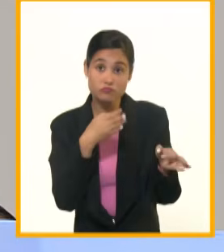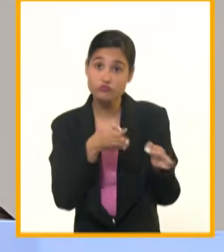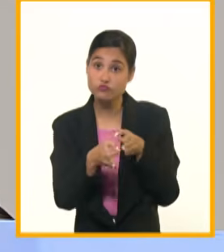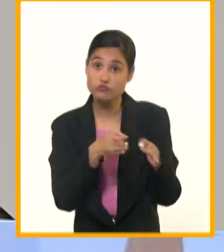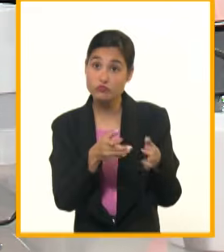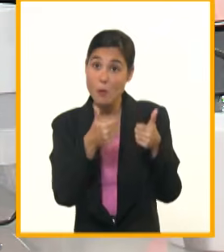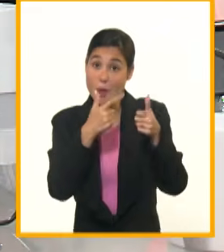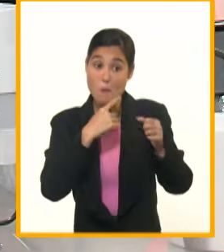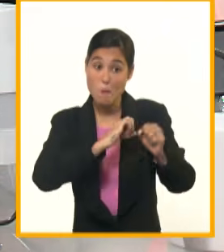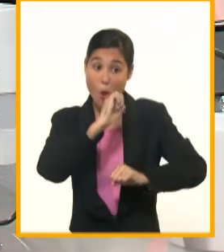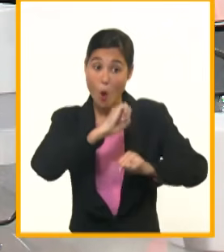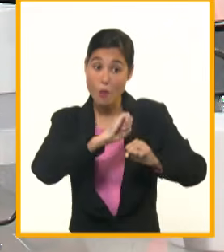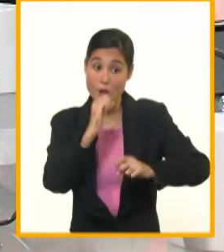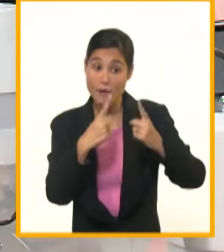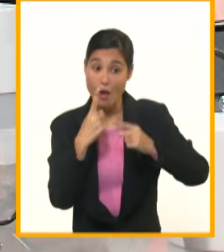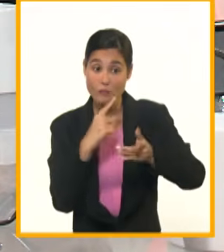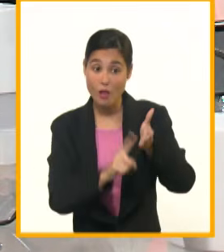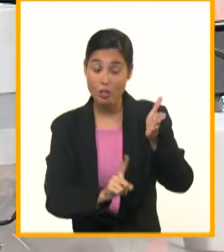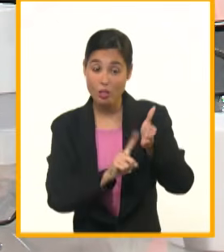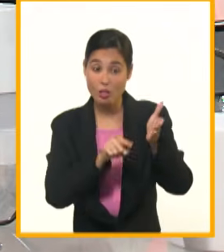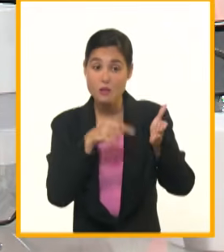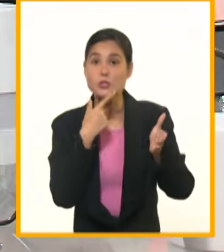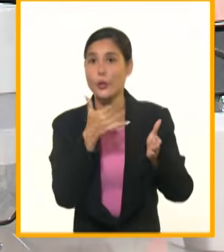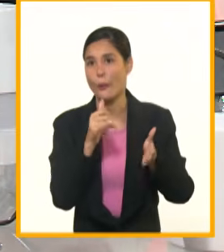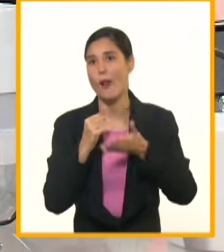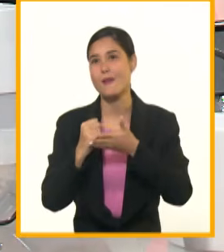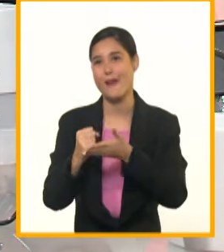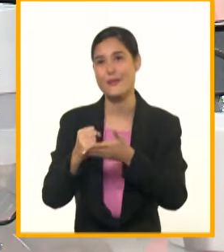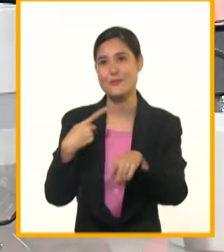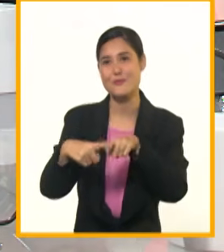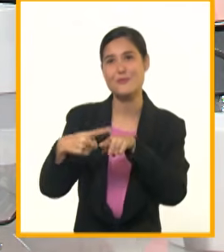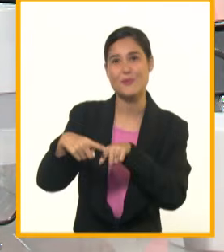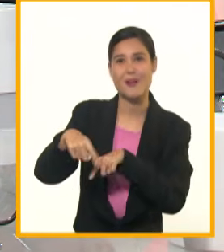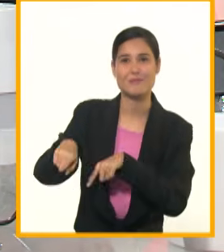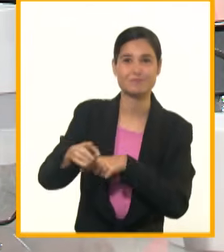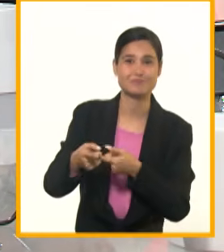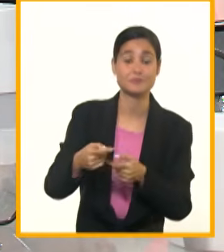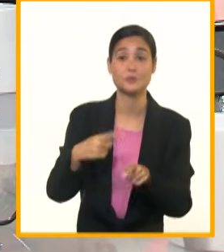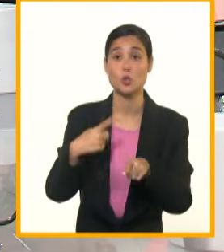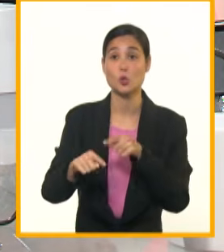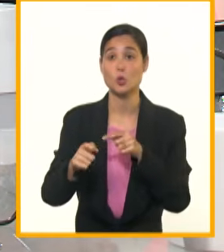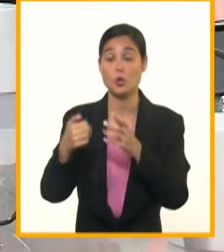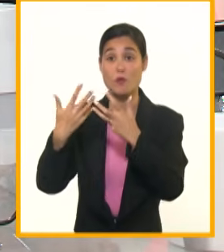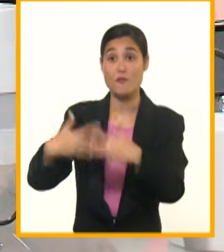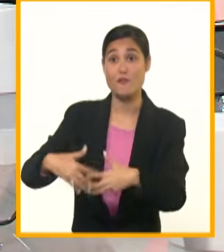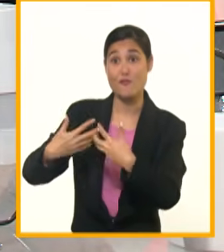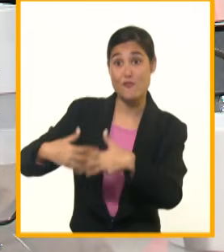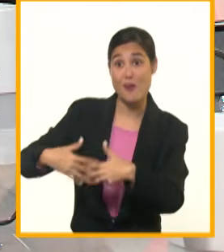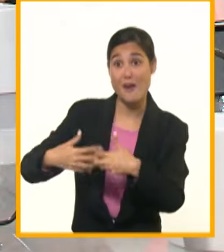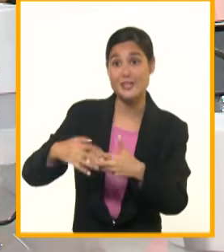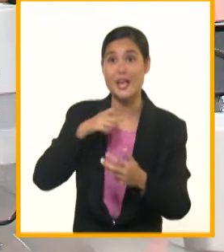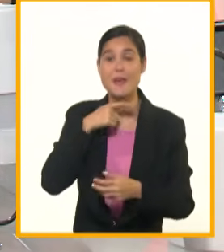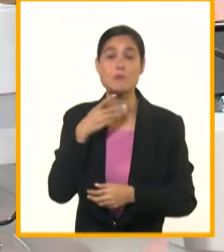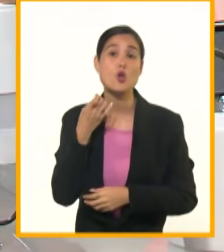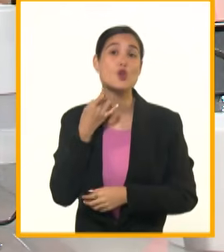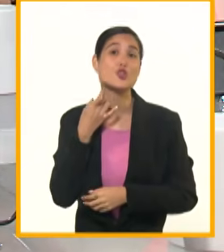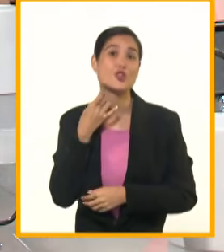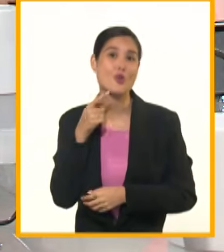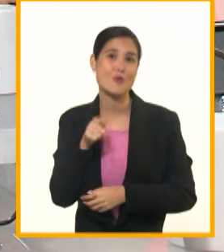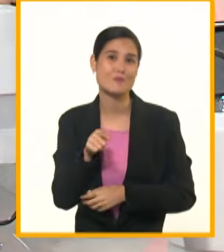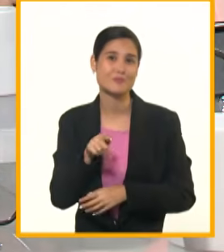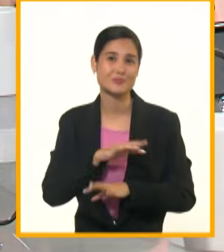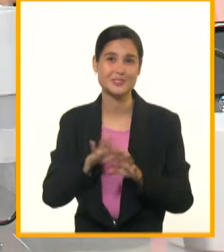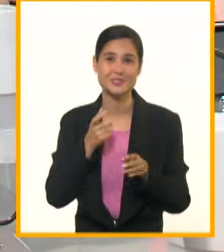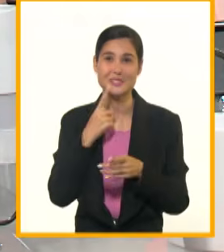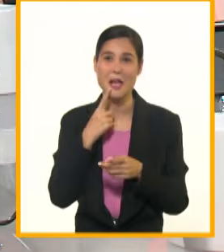la situación que tenemos. Y Mayabeque también tiene una de las fábricas que tiene compromisos importantes con la exportación del país, la fábrica Ronera, que acaba de cumplir el mismo día del